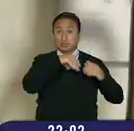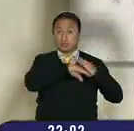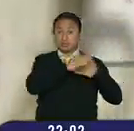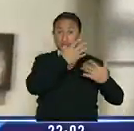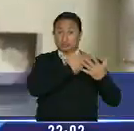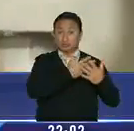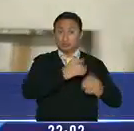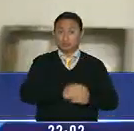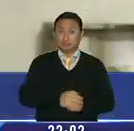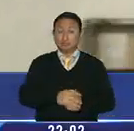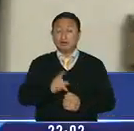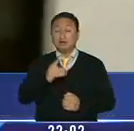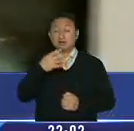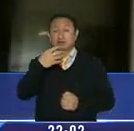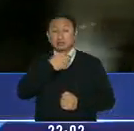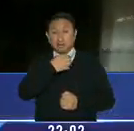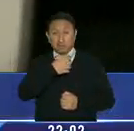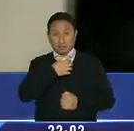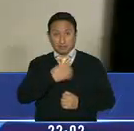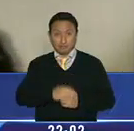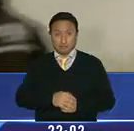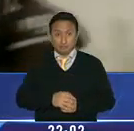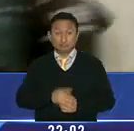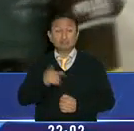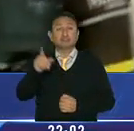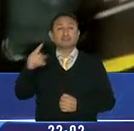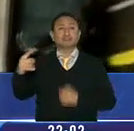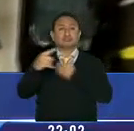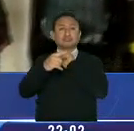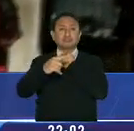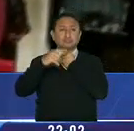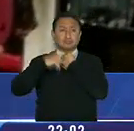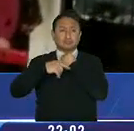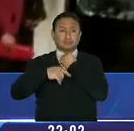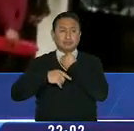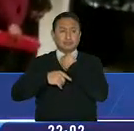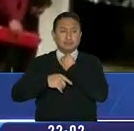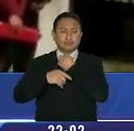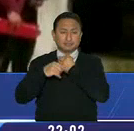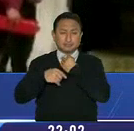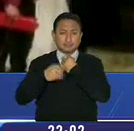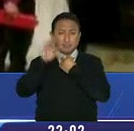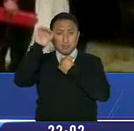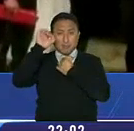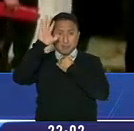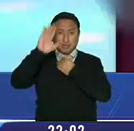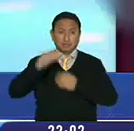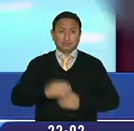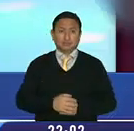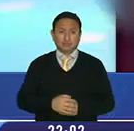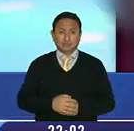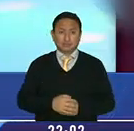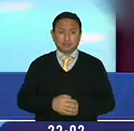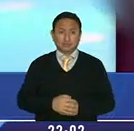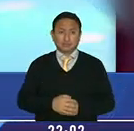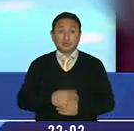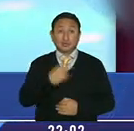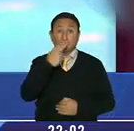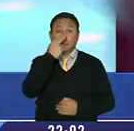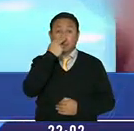Tungurahua. El sospechoso tenía en su perfil de redes sociales videos como estos. Payasito, decía. Y es que operaba